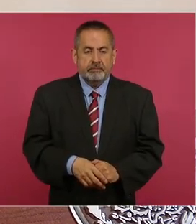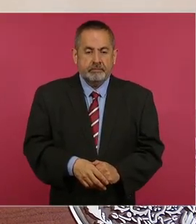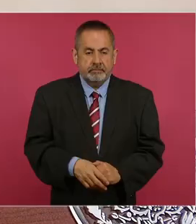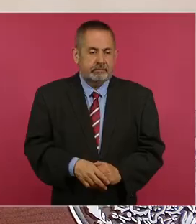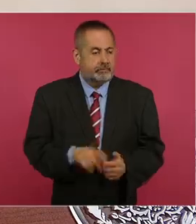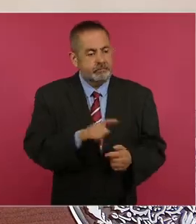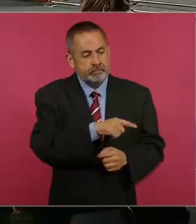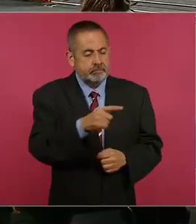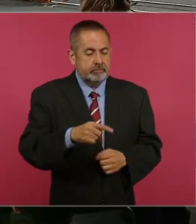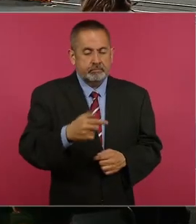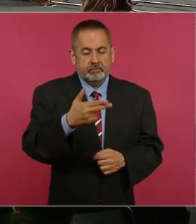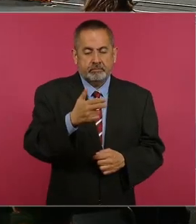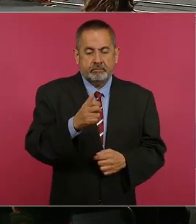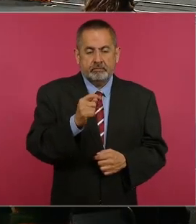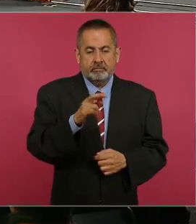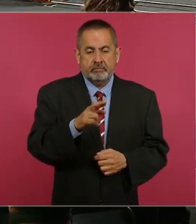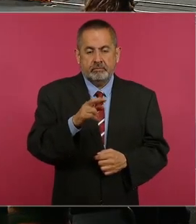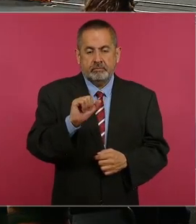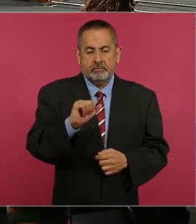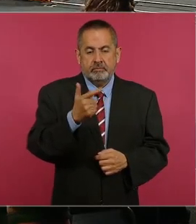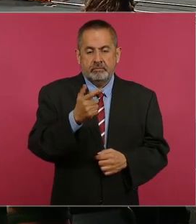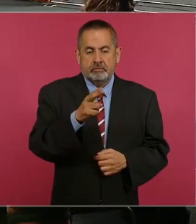Héctor Aguilar Camín